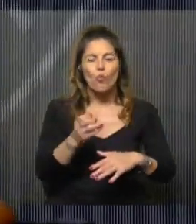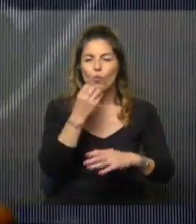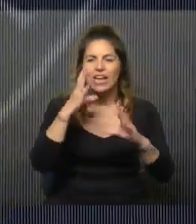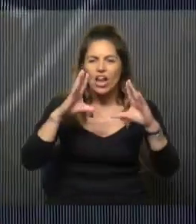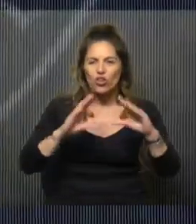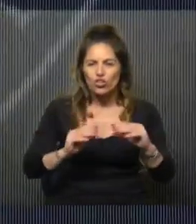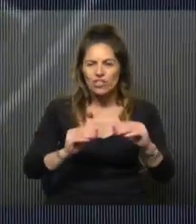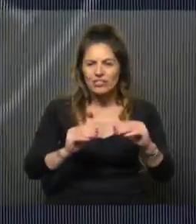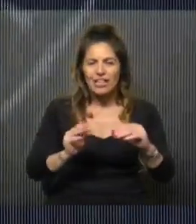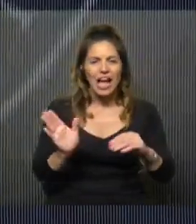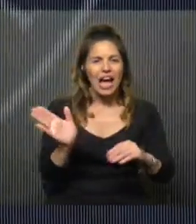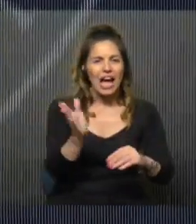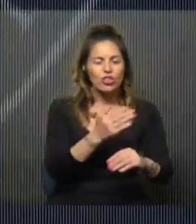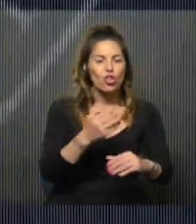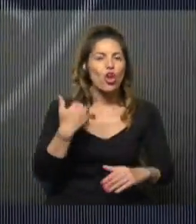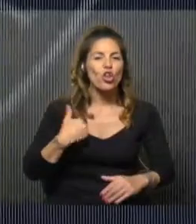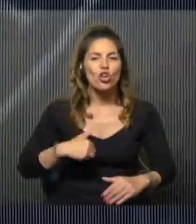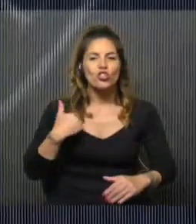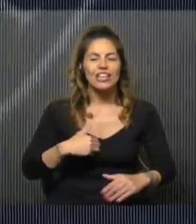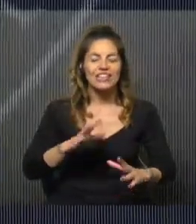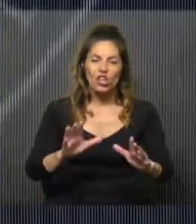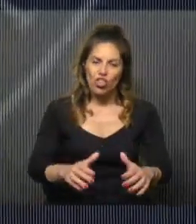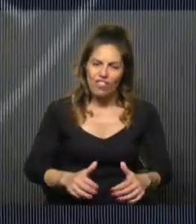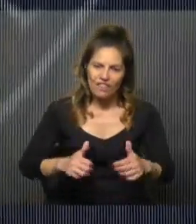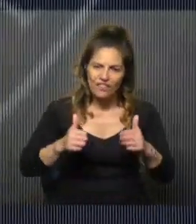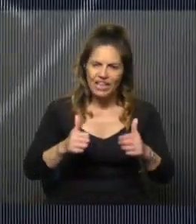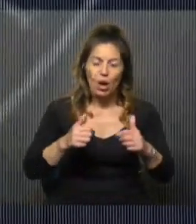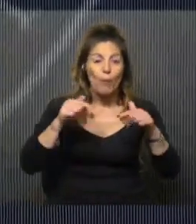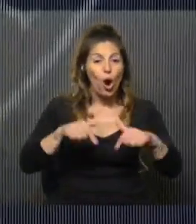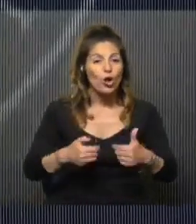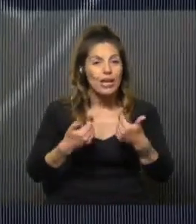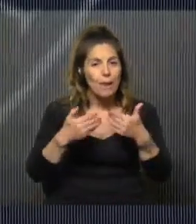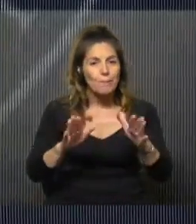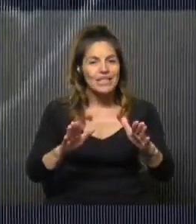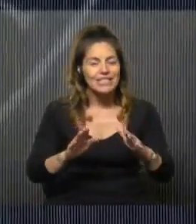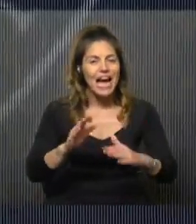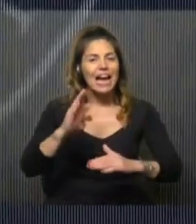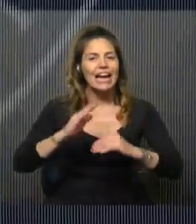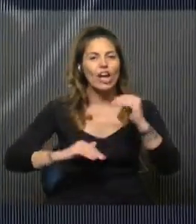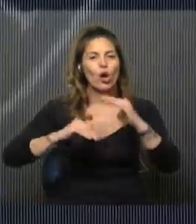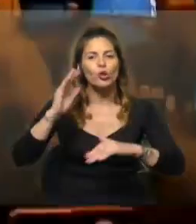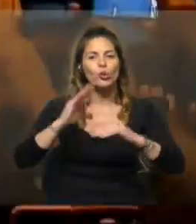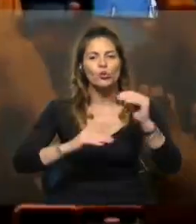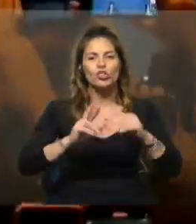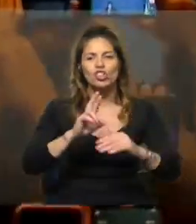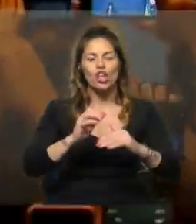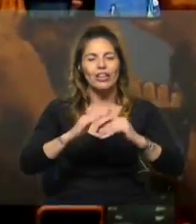noches a todos los argentinos de bien porque hoy comienza la reconstrucción de